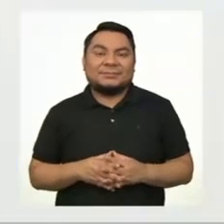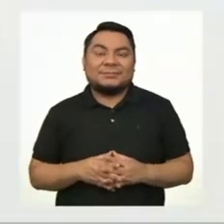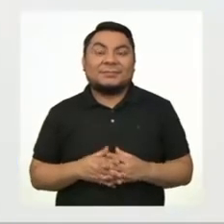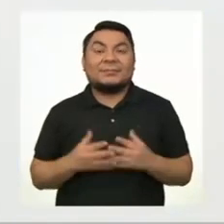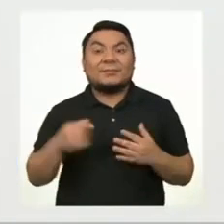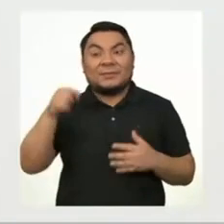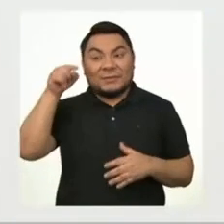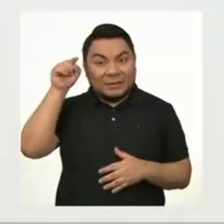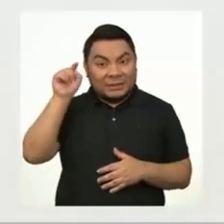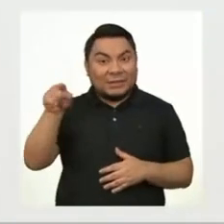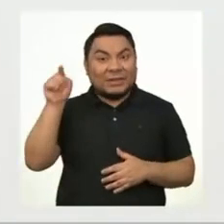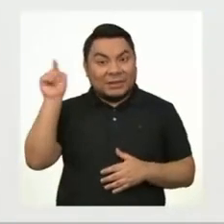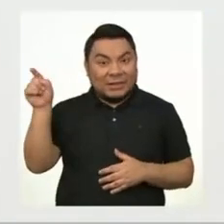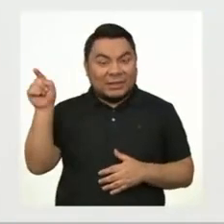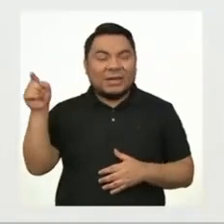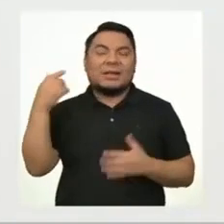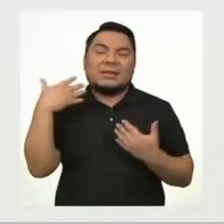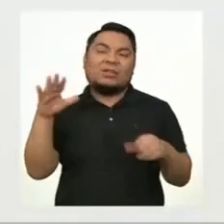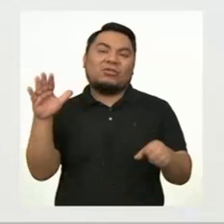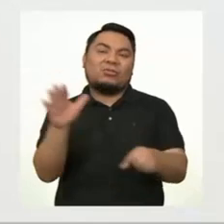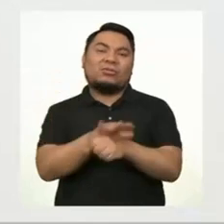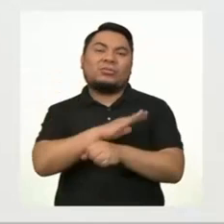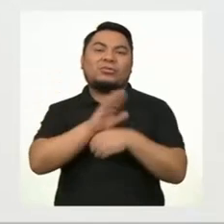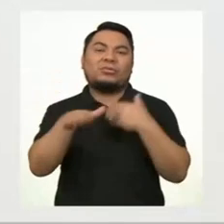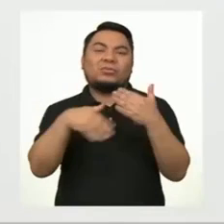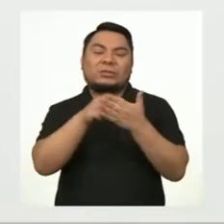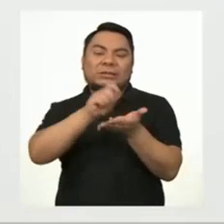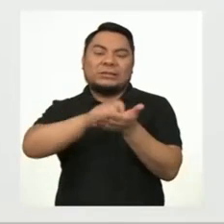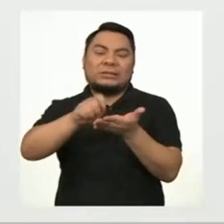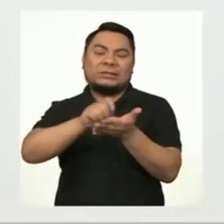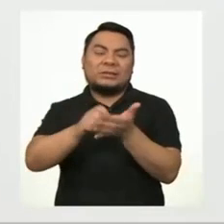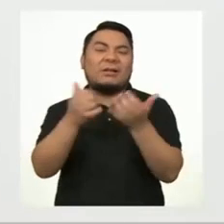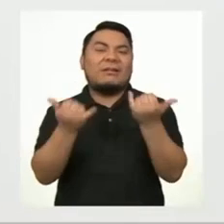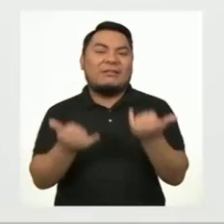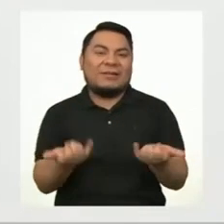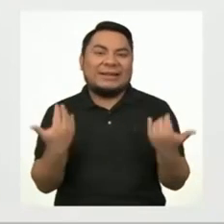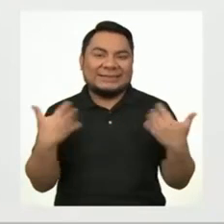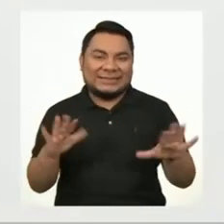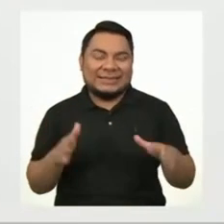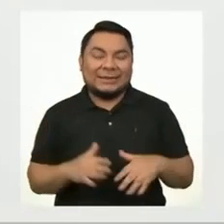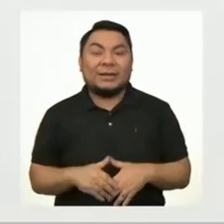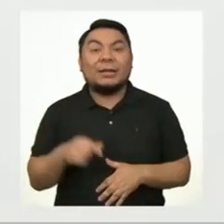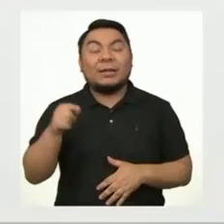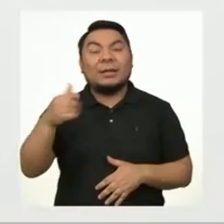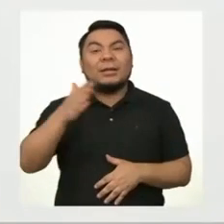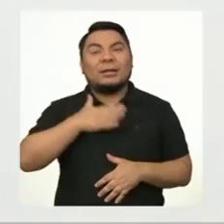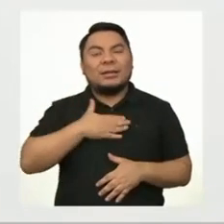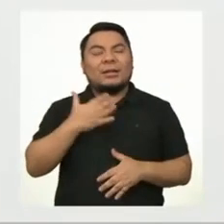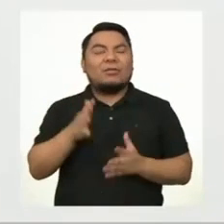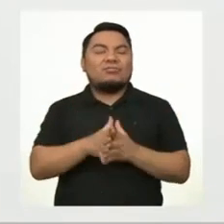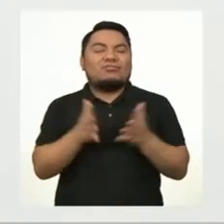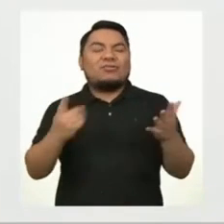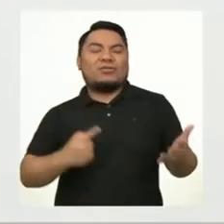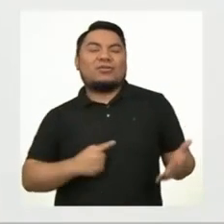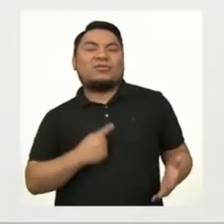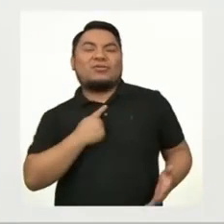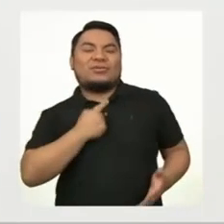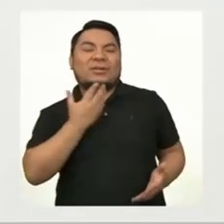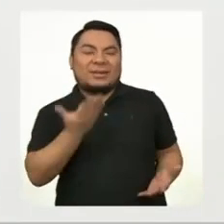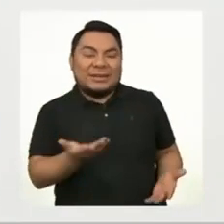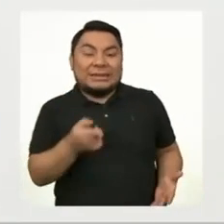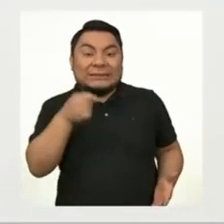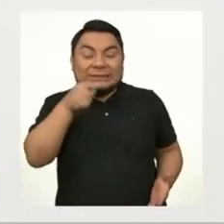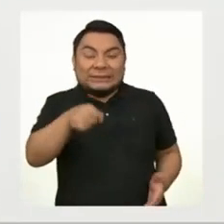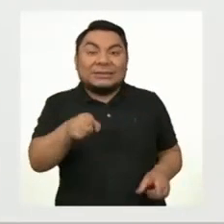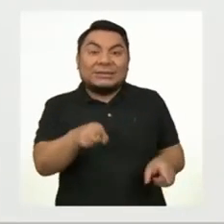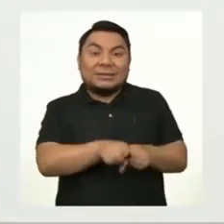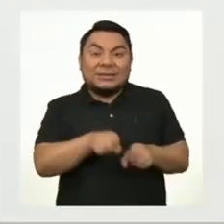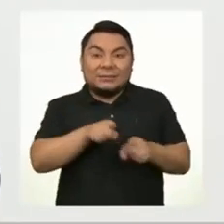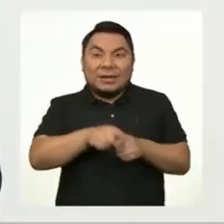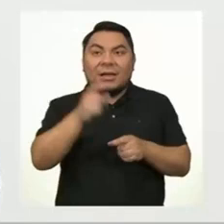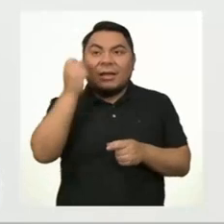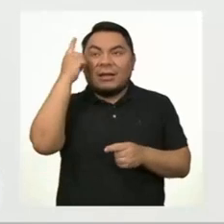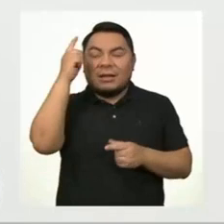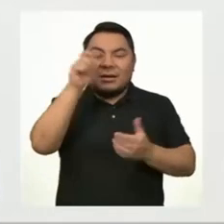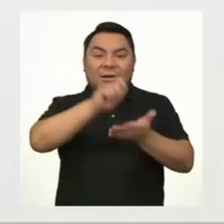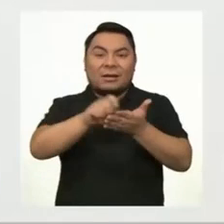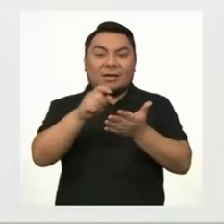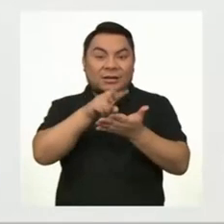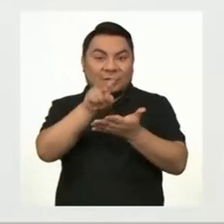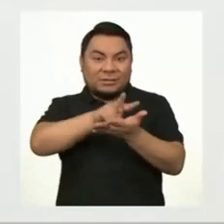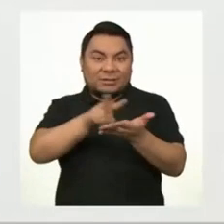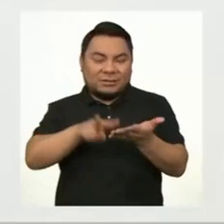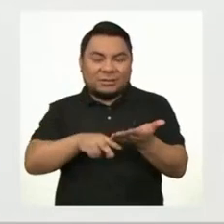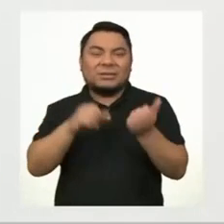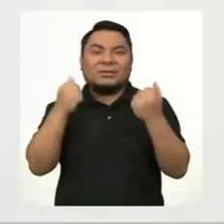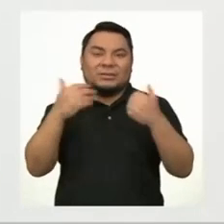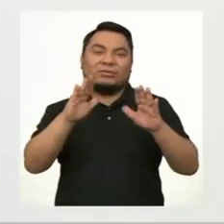Con esto hemos completado la tarea de hoy y lo que me pone muy orgullosa es que además de comprender lo que